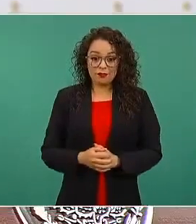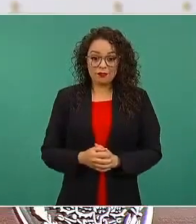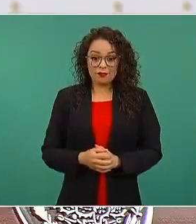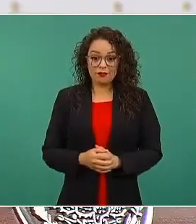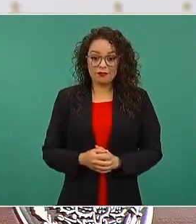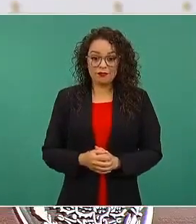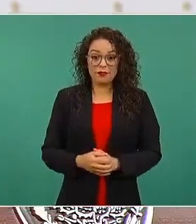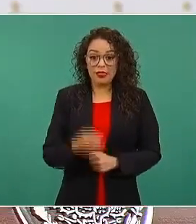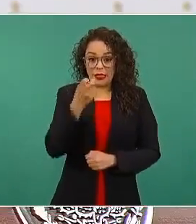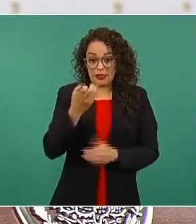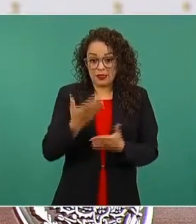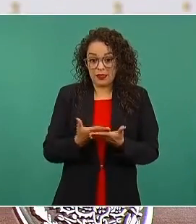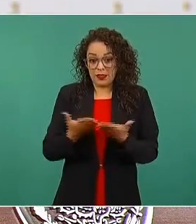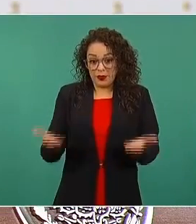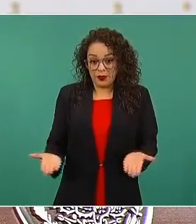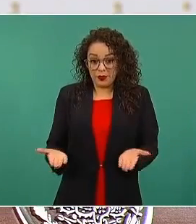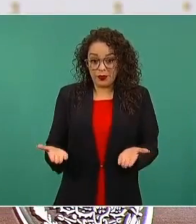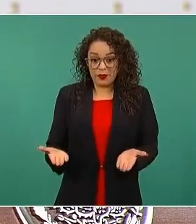estás ahora